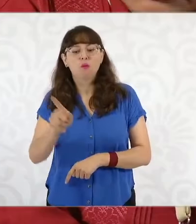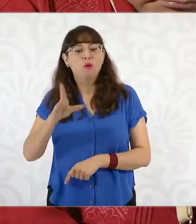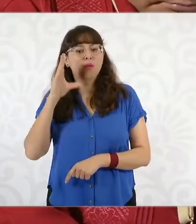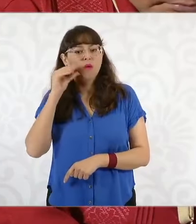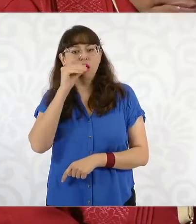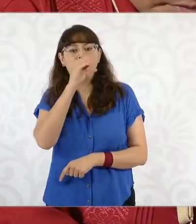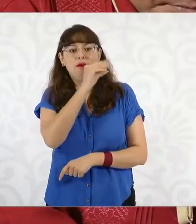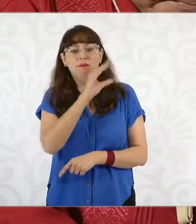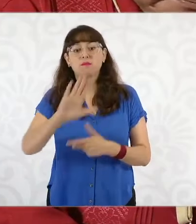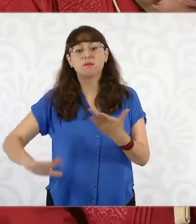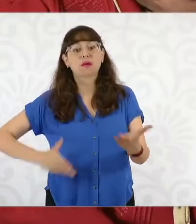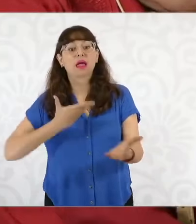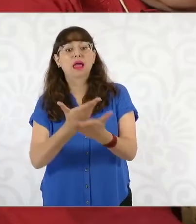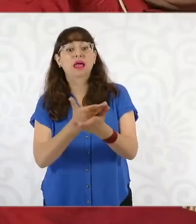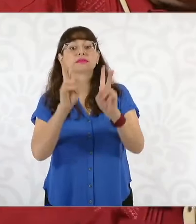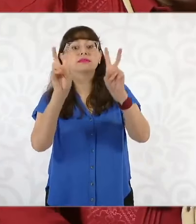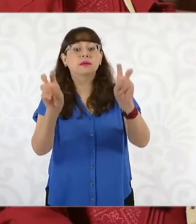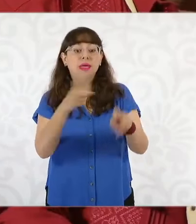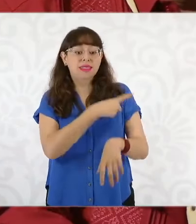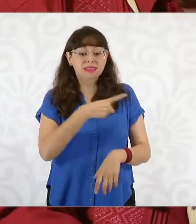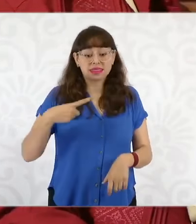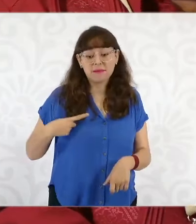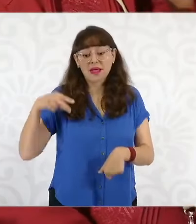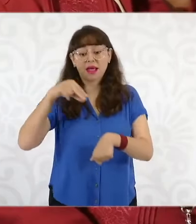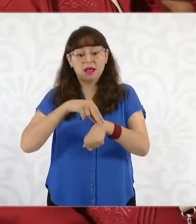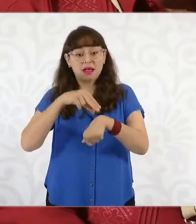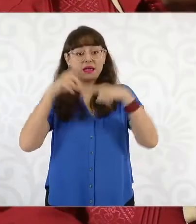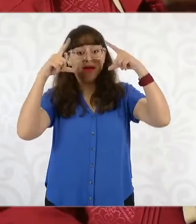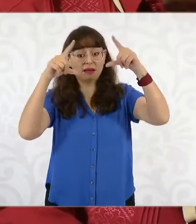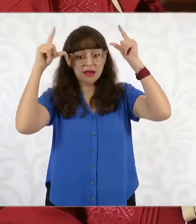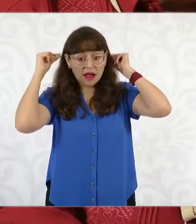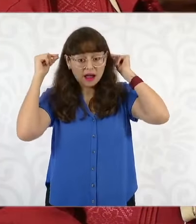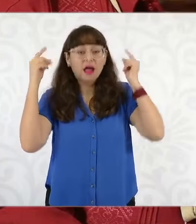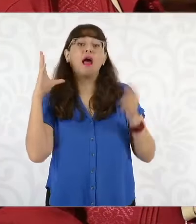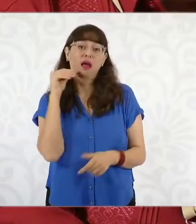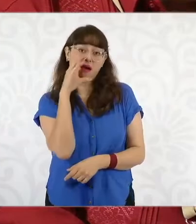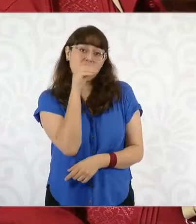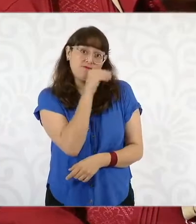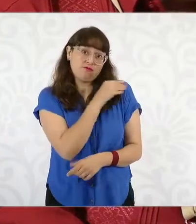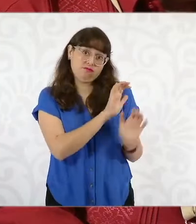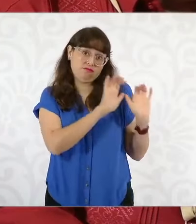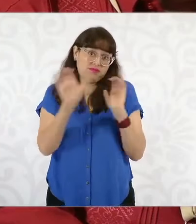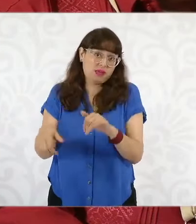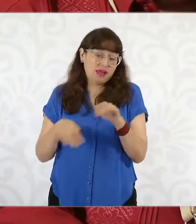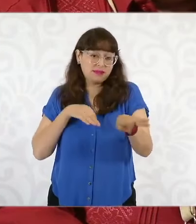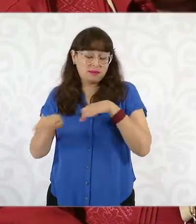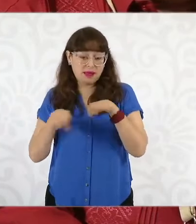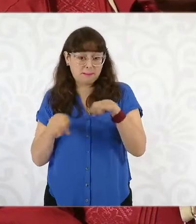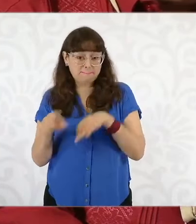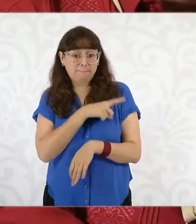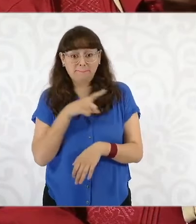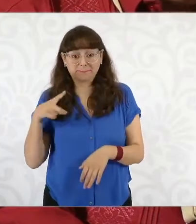salud fue que se contratara a médicos y a enfermeros y enfermeras afro, ¿no?